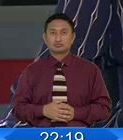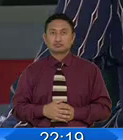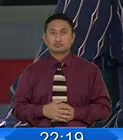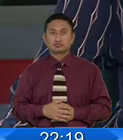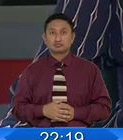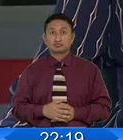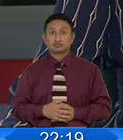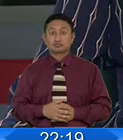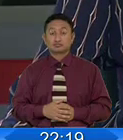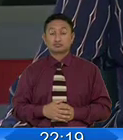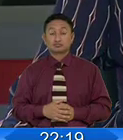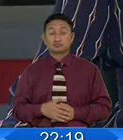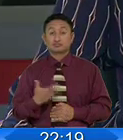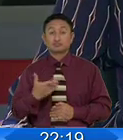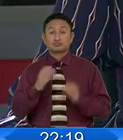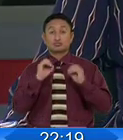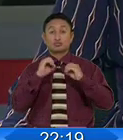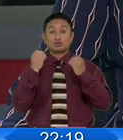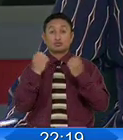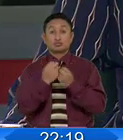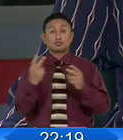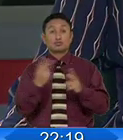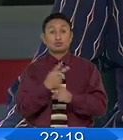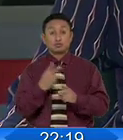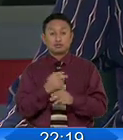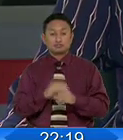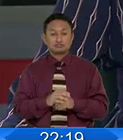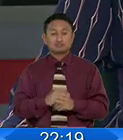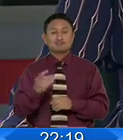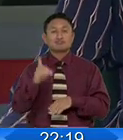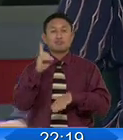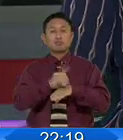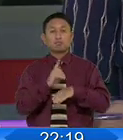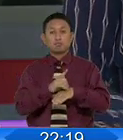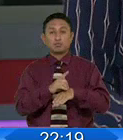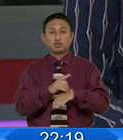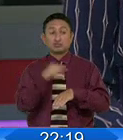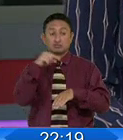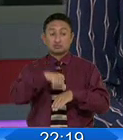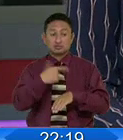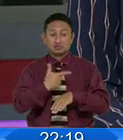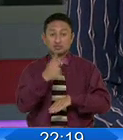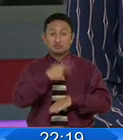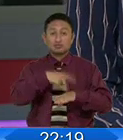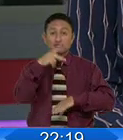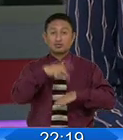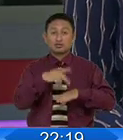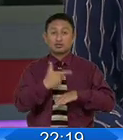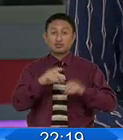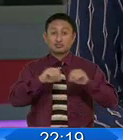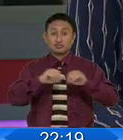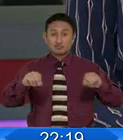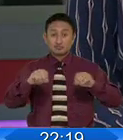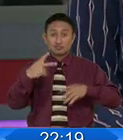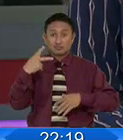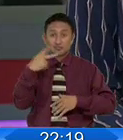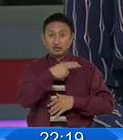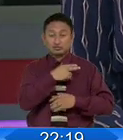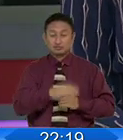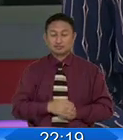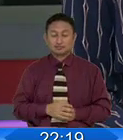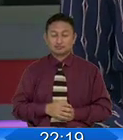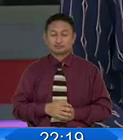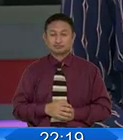de crimen organizado se podría tratar el hecho de que algunos médicos hayan estado ejerciendo la profesión con títulos supuestamente